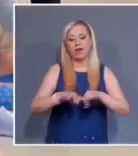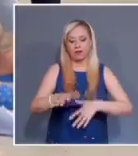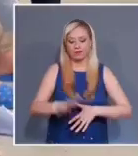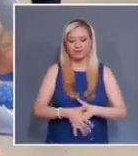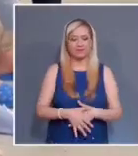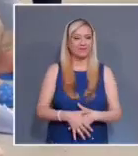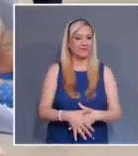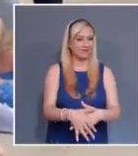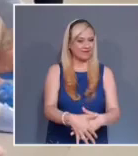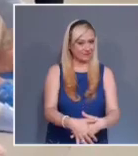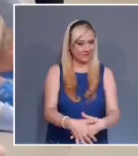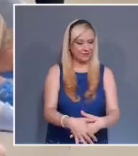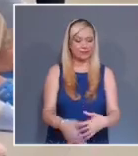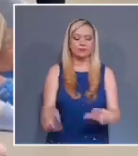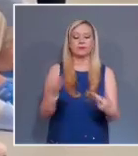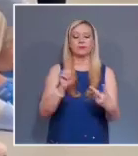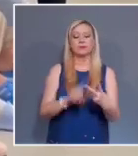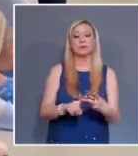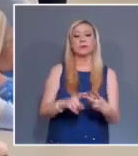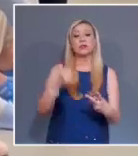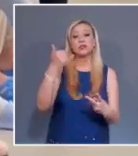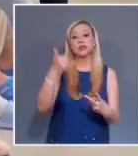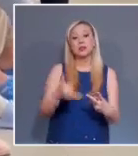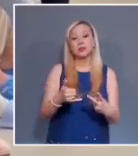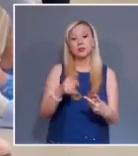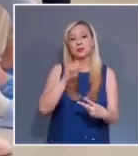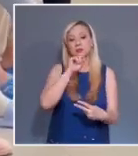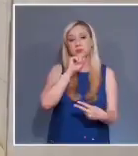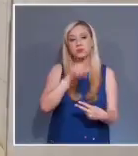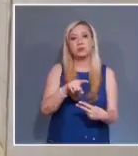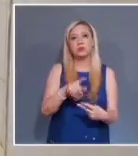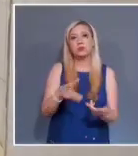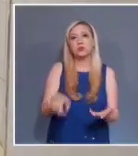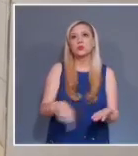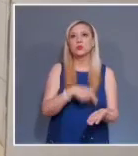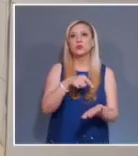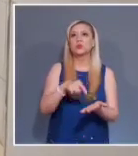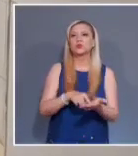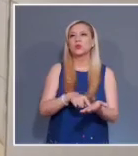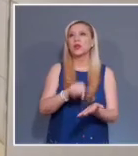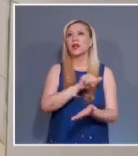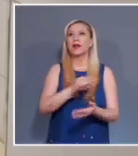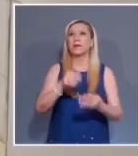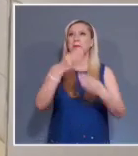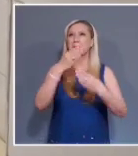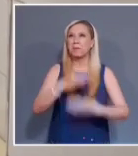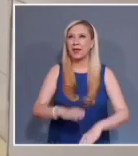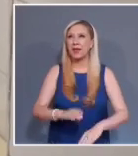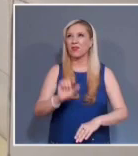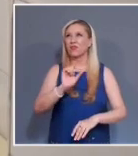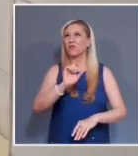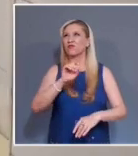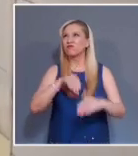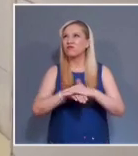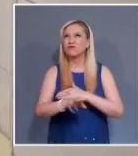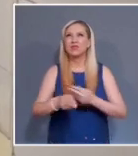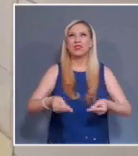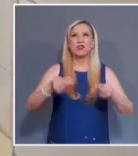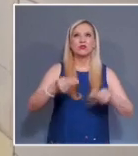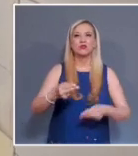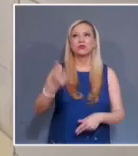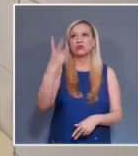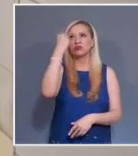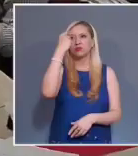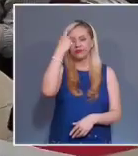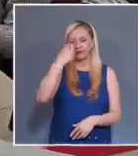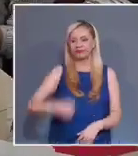y discriminación por estatus en establecimientos mercantiles. Las multas por esta última causa pueden alcanzar un monto de hasta